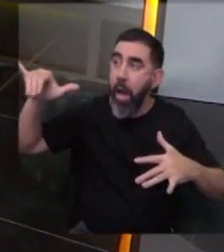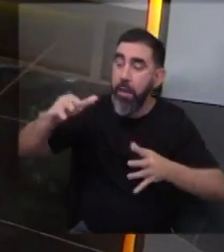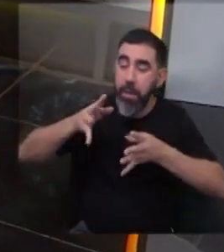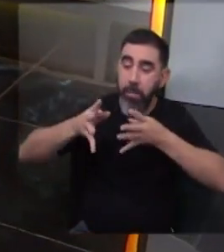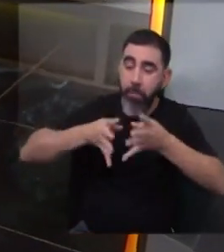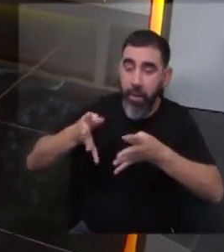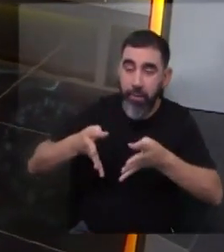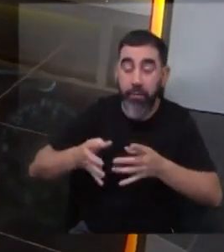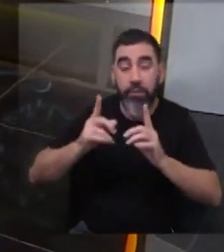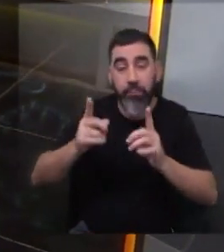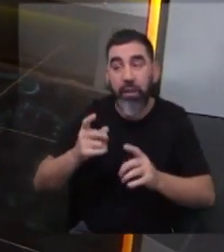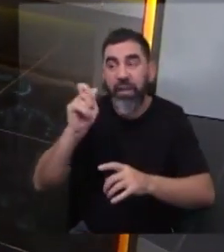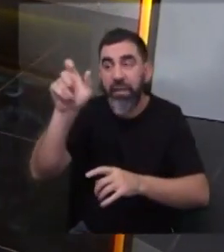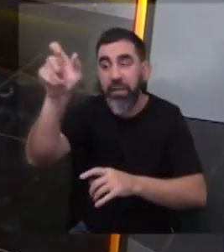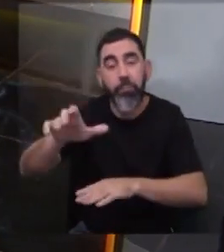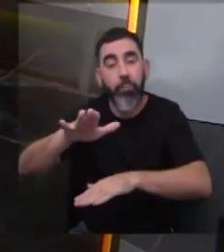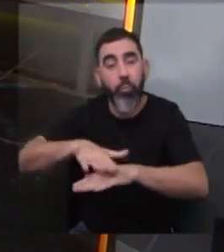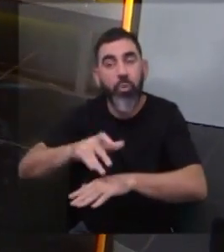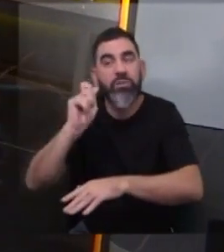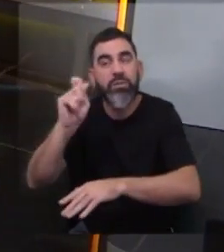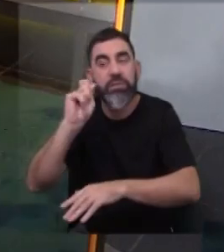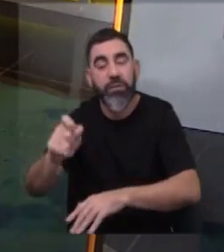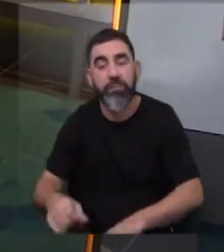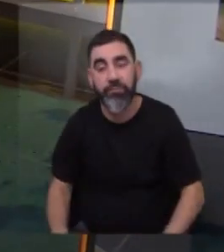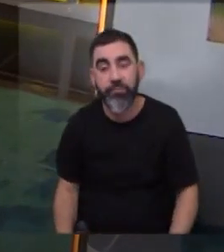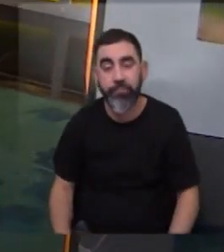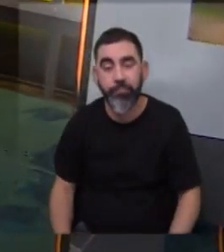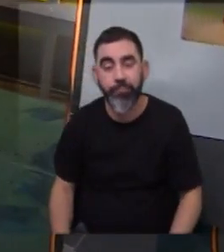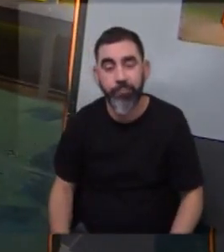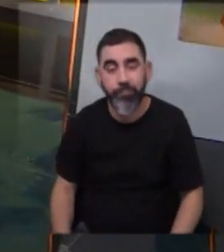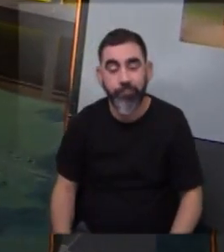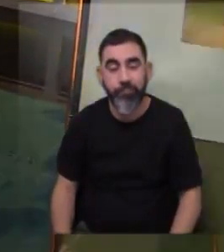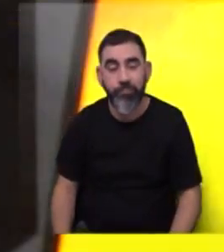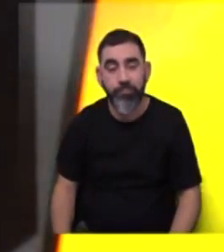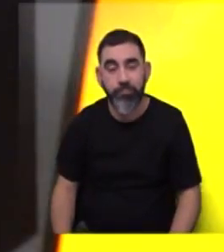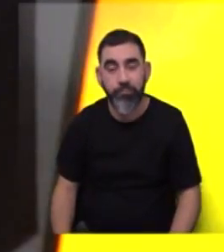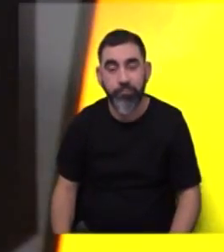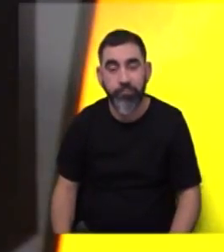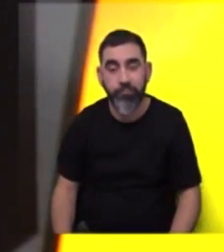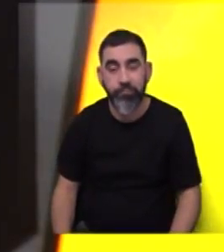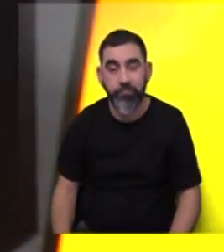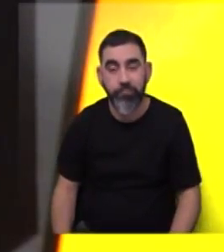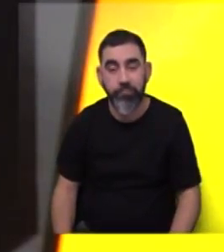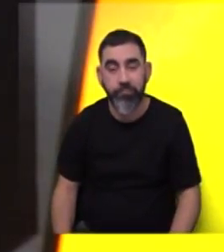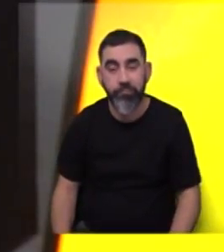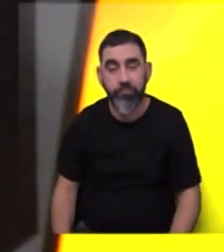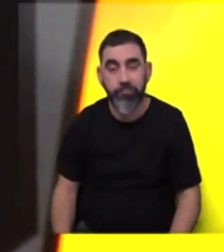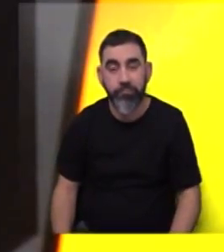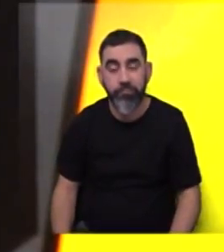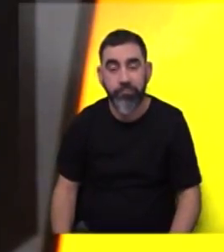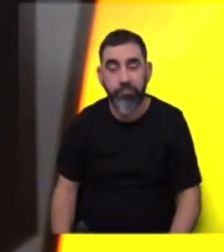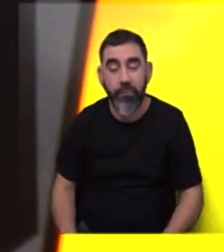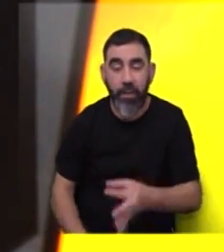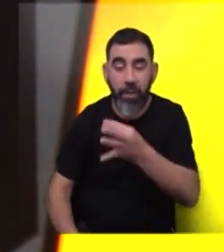máquina, sino en manos de quién. Claro, bueno, y mejor no pensar, ¿no? Pero, no, bueno, es un poco eso. Gusto, ¿eh? No, pero sí, justamente sí. ella lo que habla es esto de